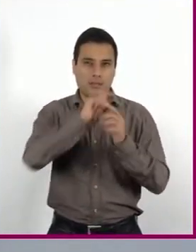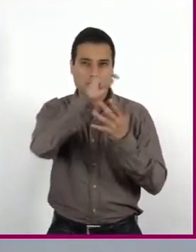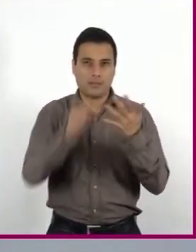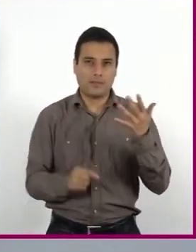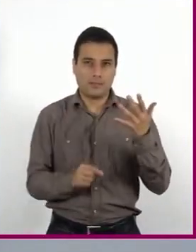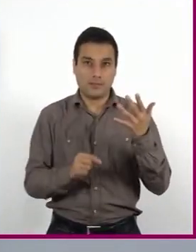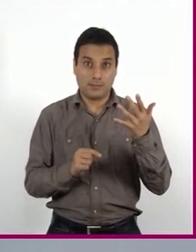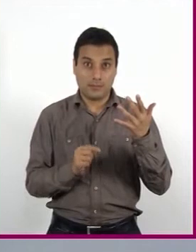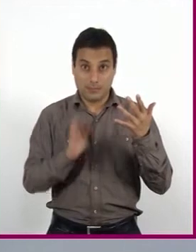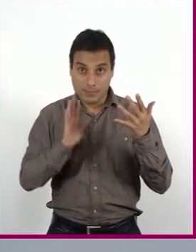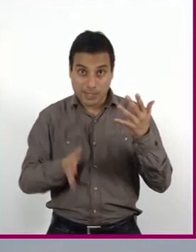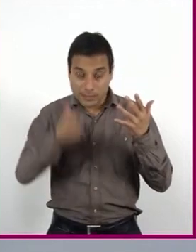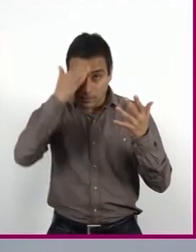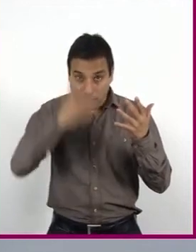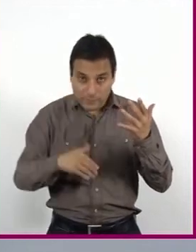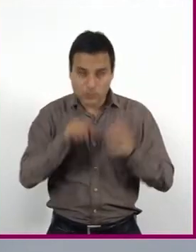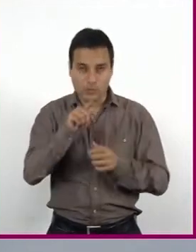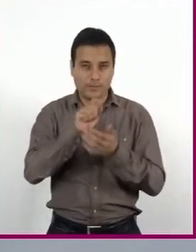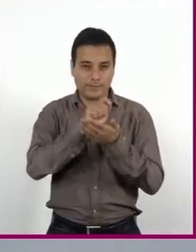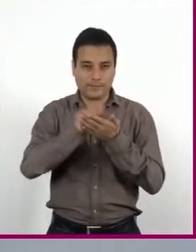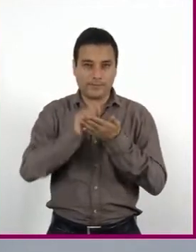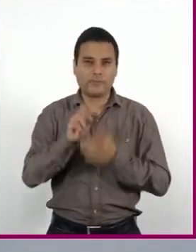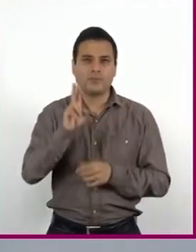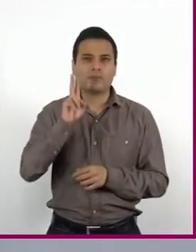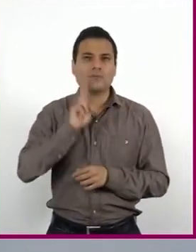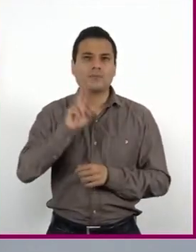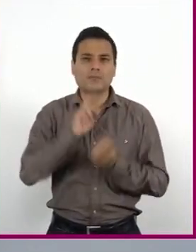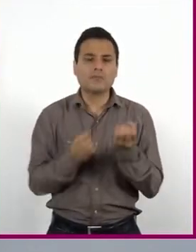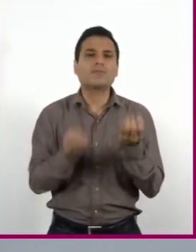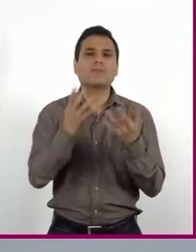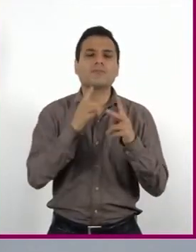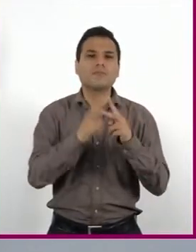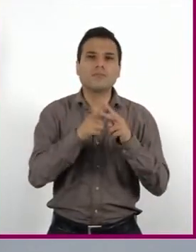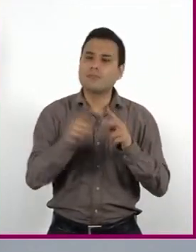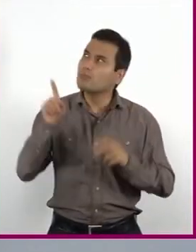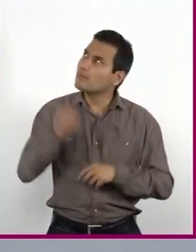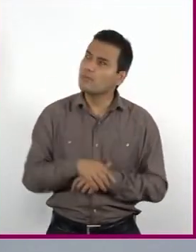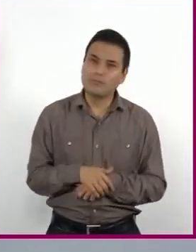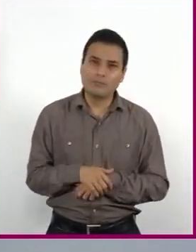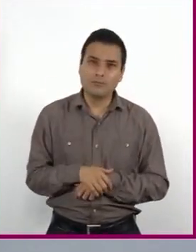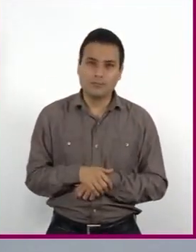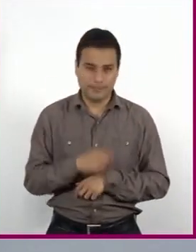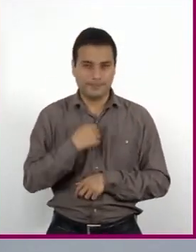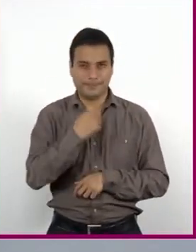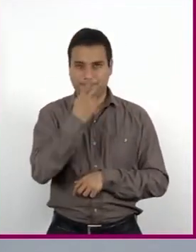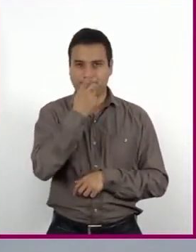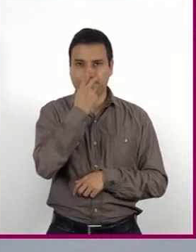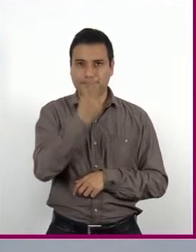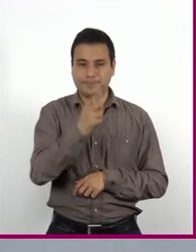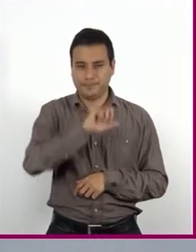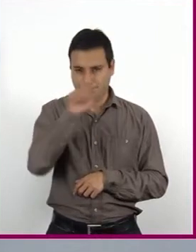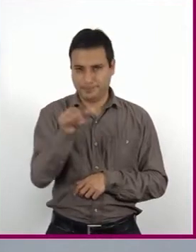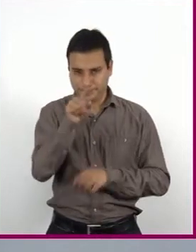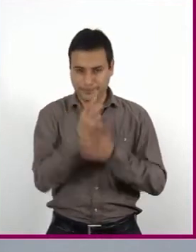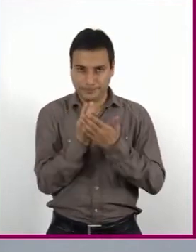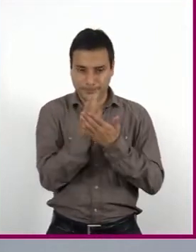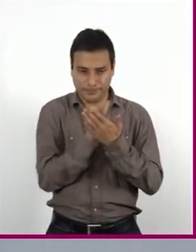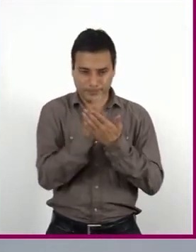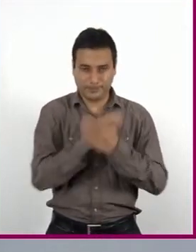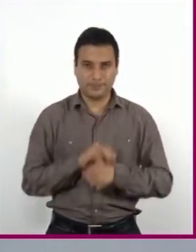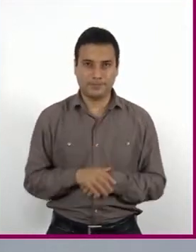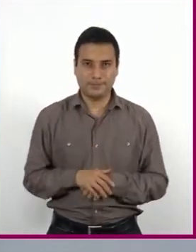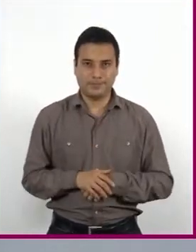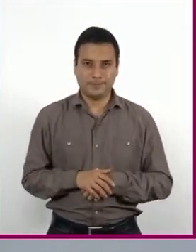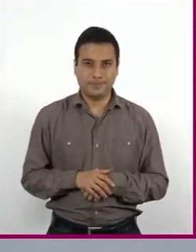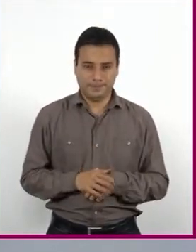Anótenlas. Ahora, asignemos medidas a las figuras para que tracen el desarrollo plano. Empecemos trazando una de